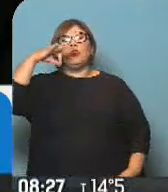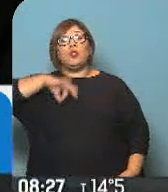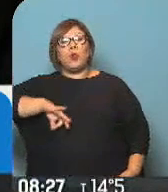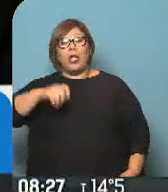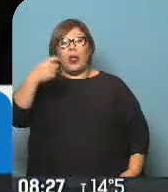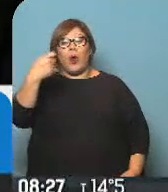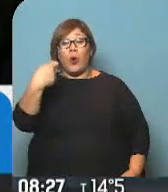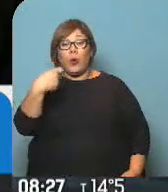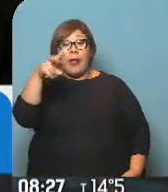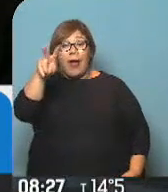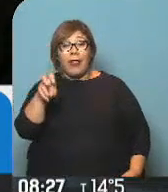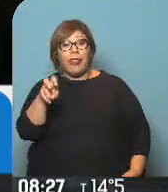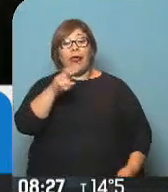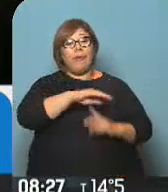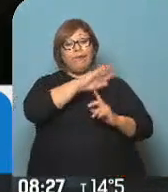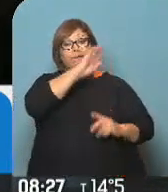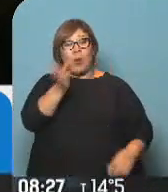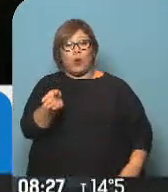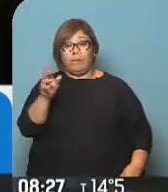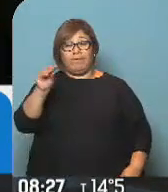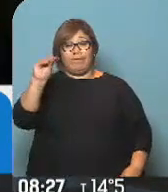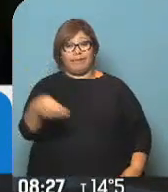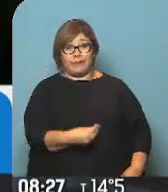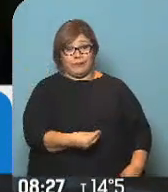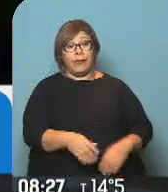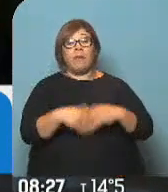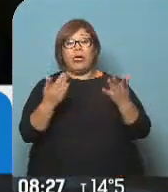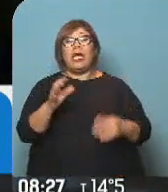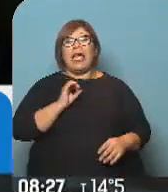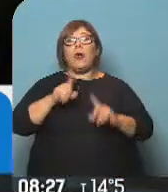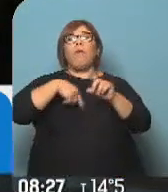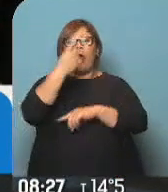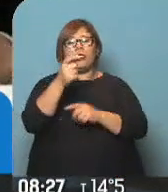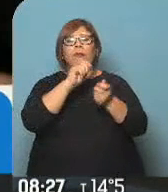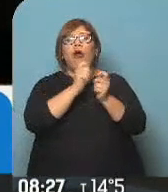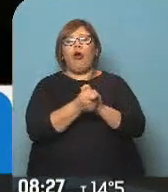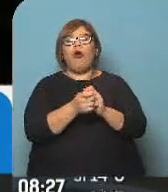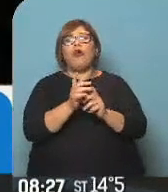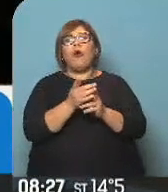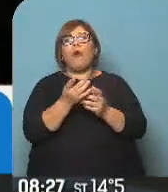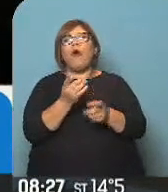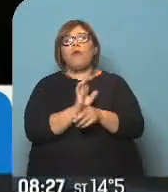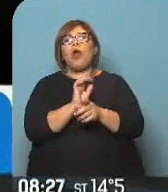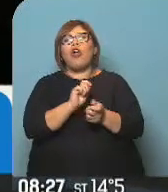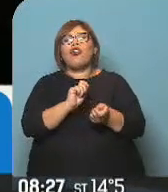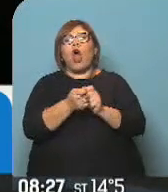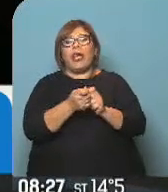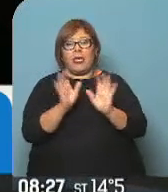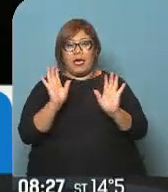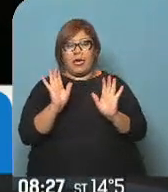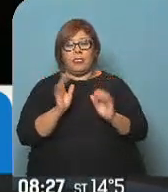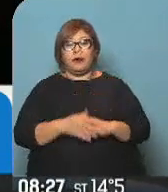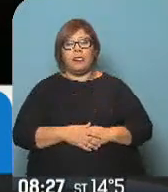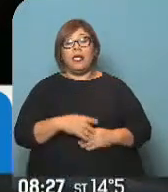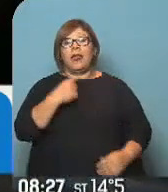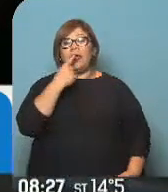eso hace que se produzca un desfasaje que se va a corregir el año que viene. Destacó además que el gobierno tomó acciones concretas en